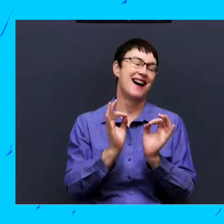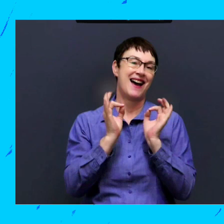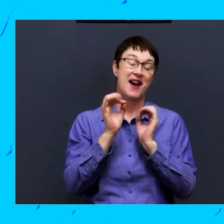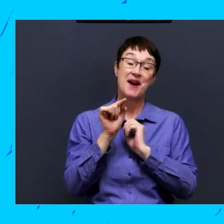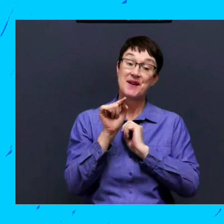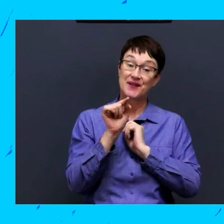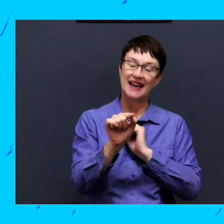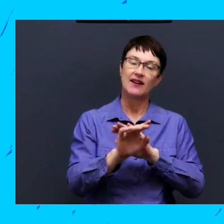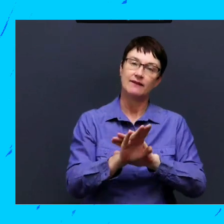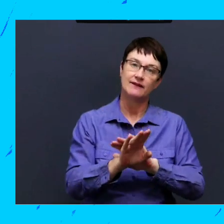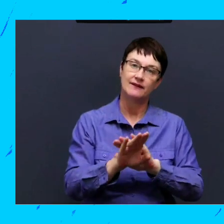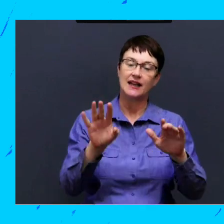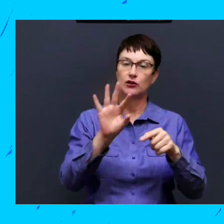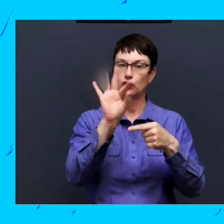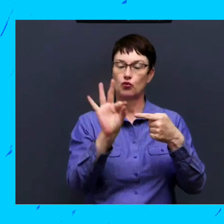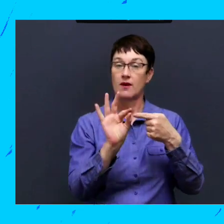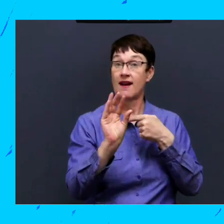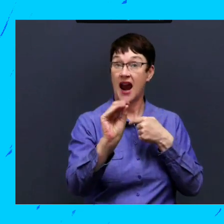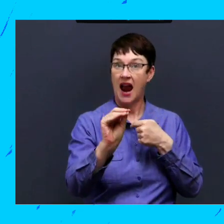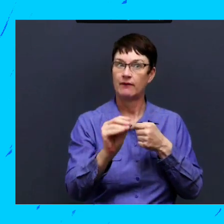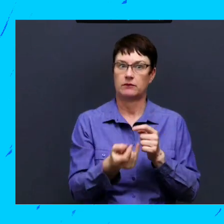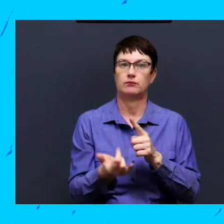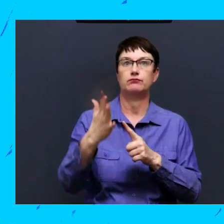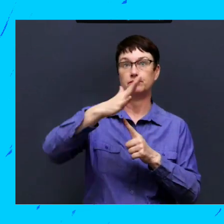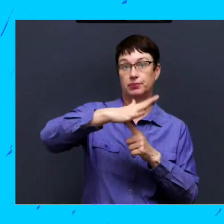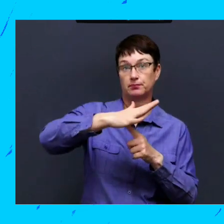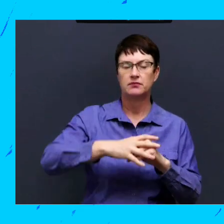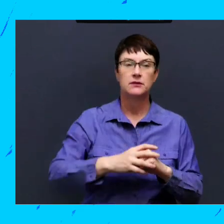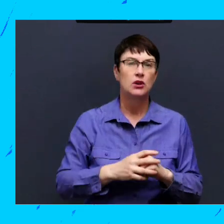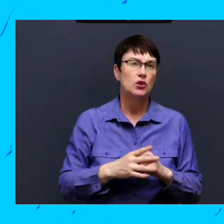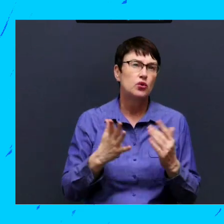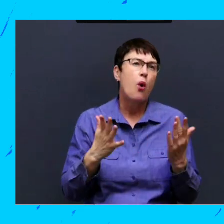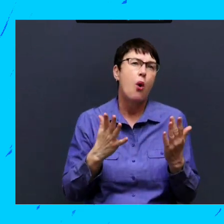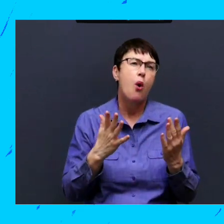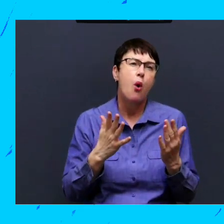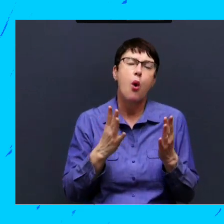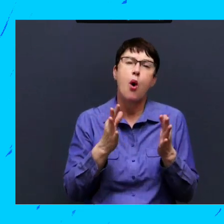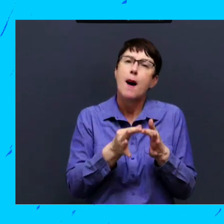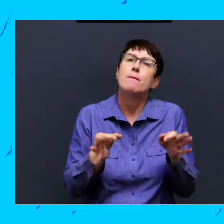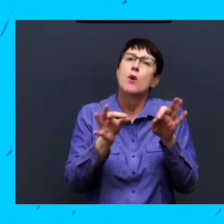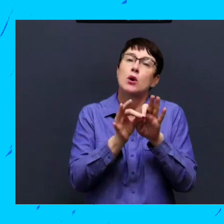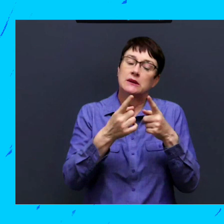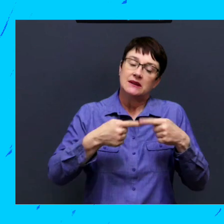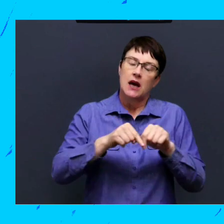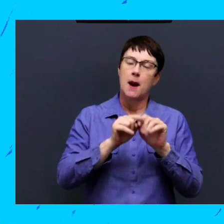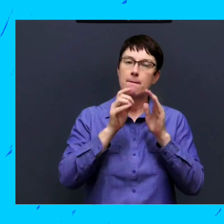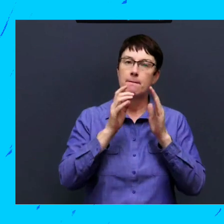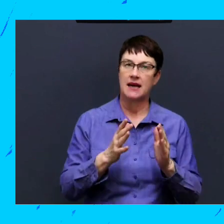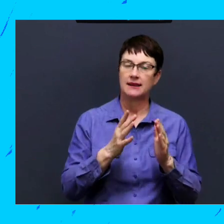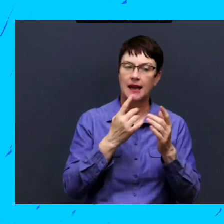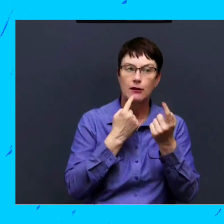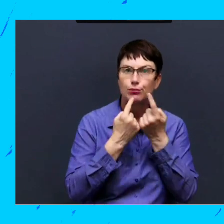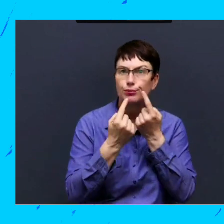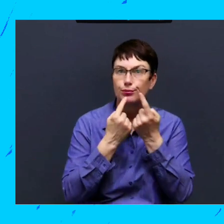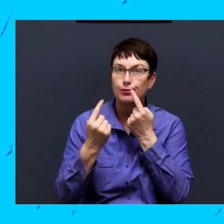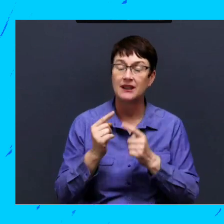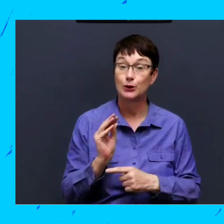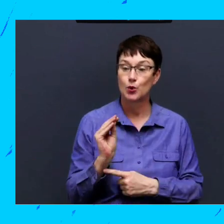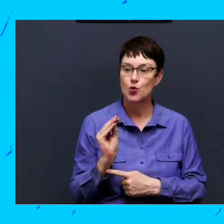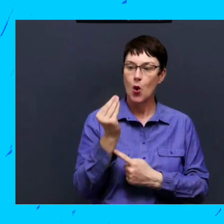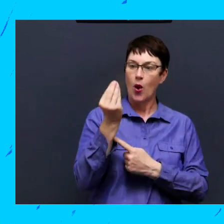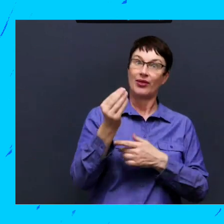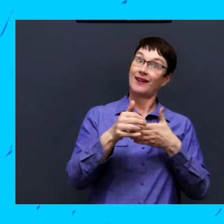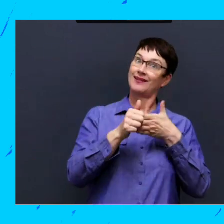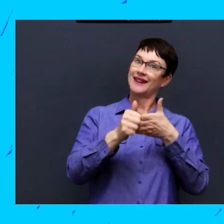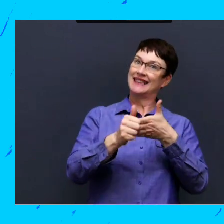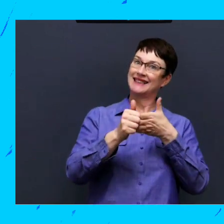bueno, ir de todos los jóvenes a esta sesión para saber de sus experiencias. Bueno, así que vamos a empezar.